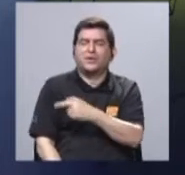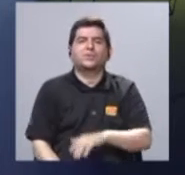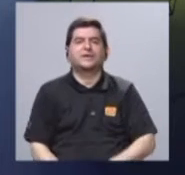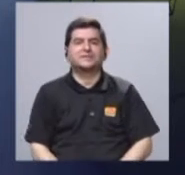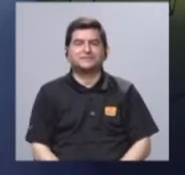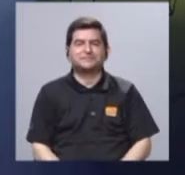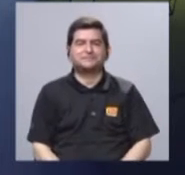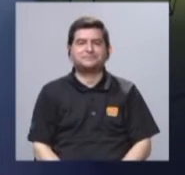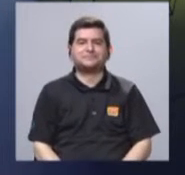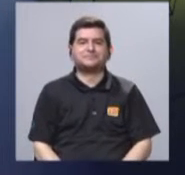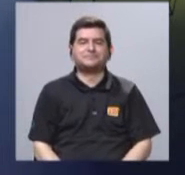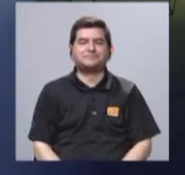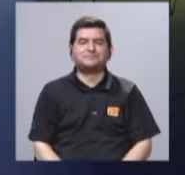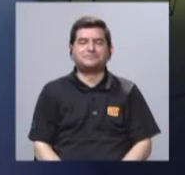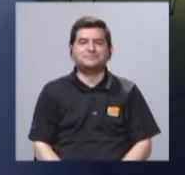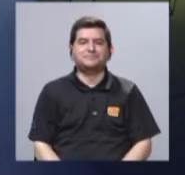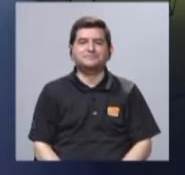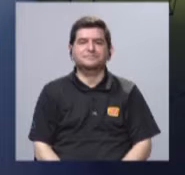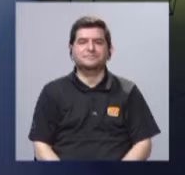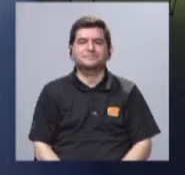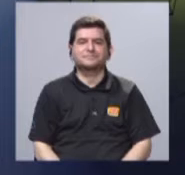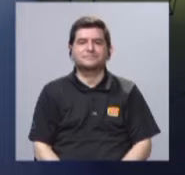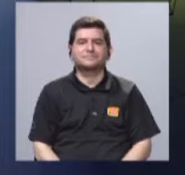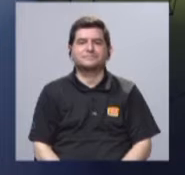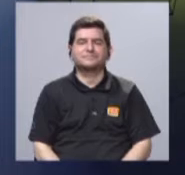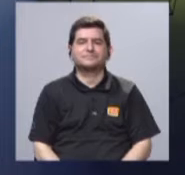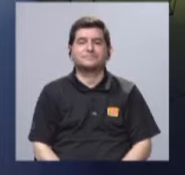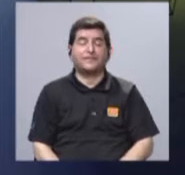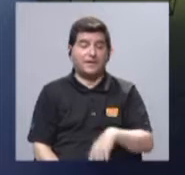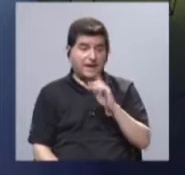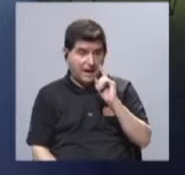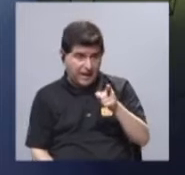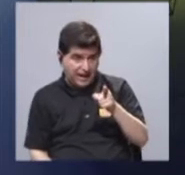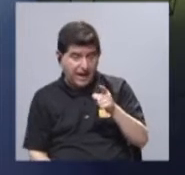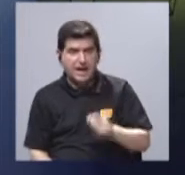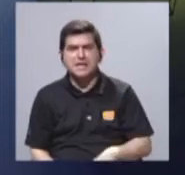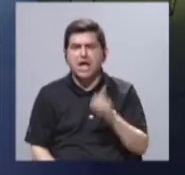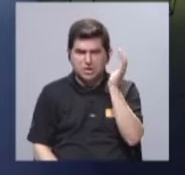en ese momento hablaba de qué a 18 meses espera